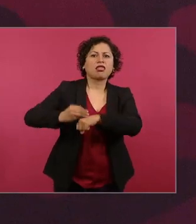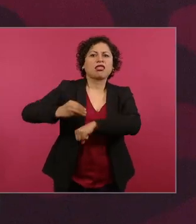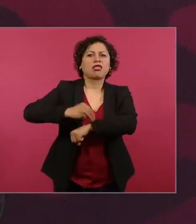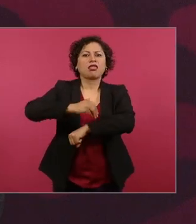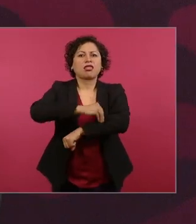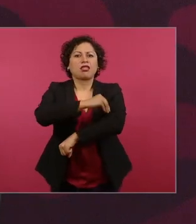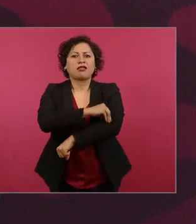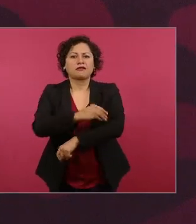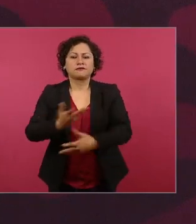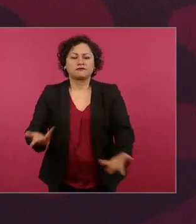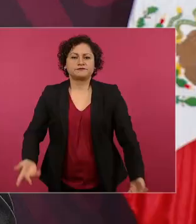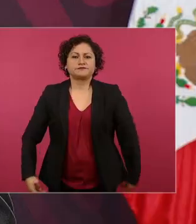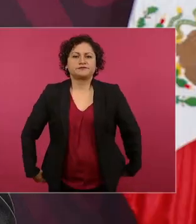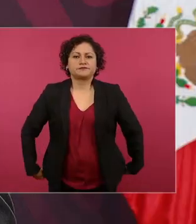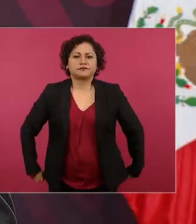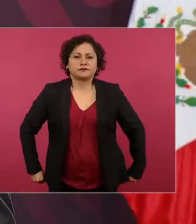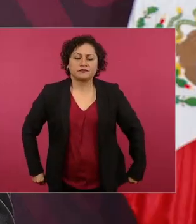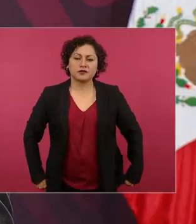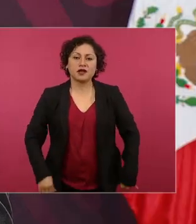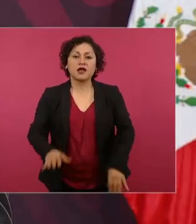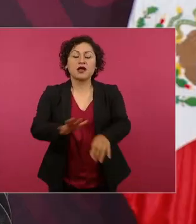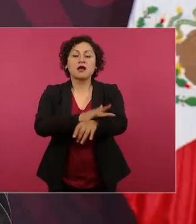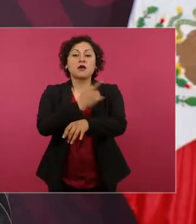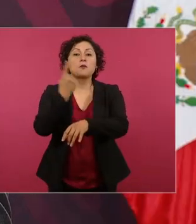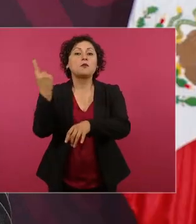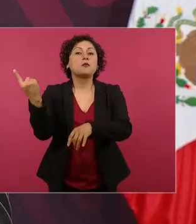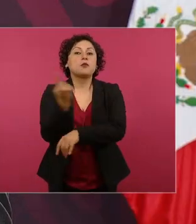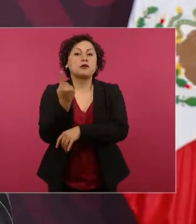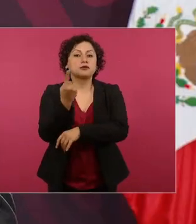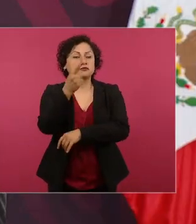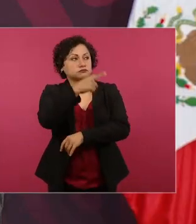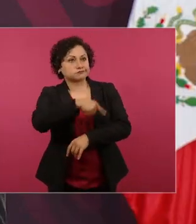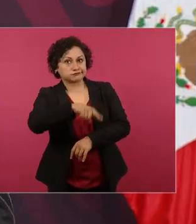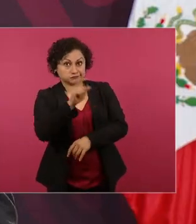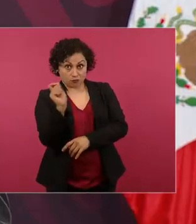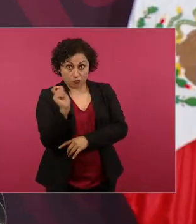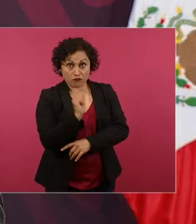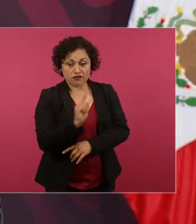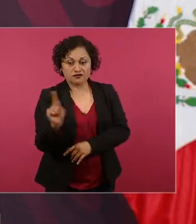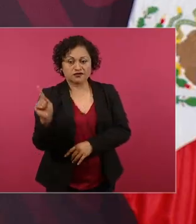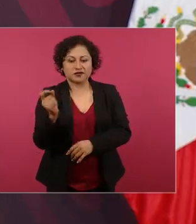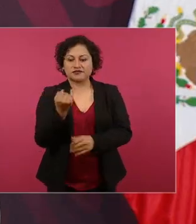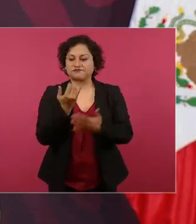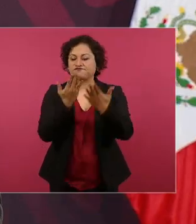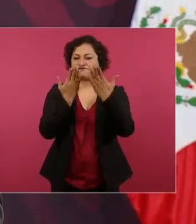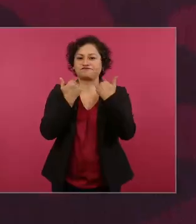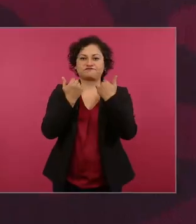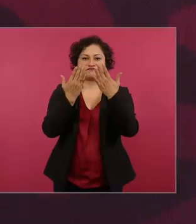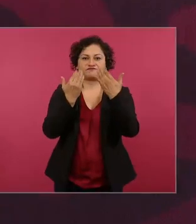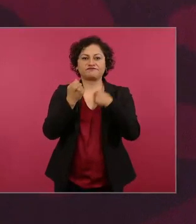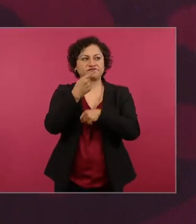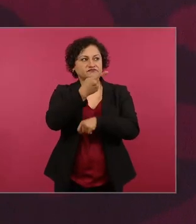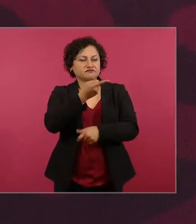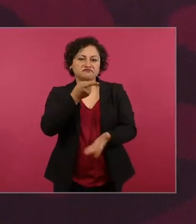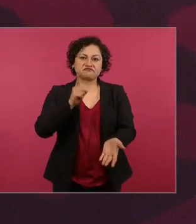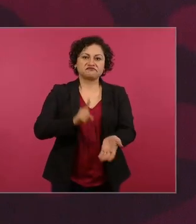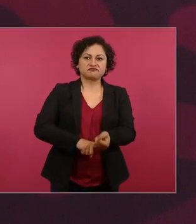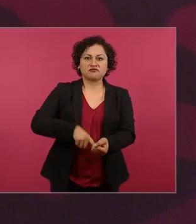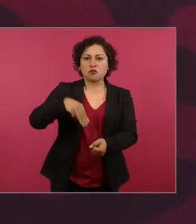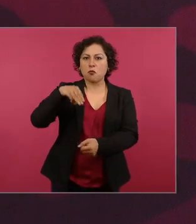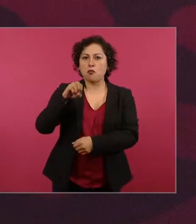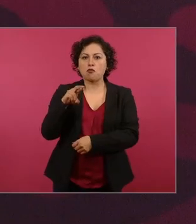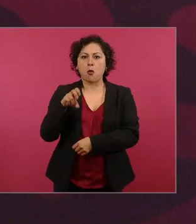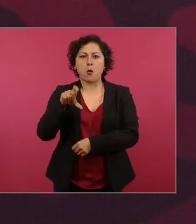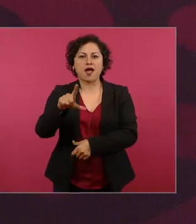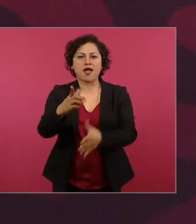porque ni son profesionales ni tienen escrúpulos morales de ninguna índole.